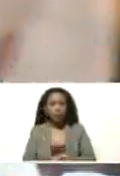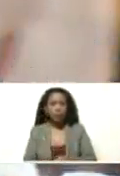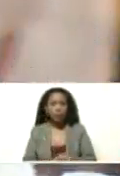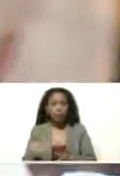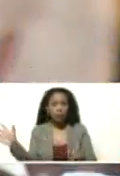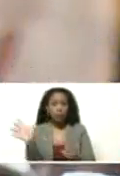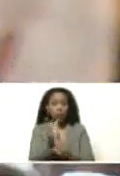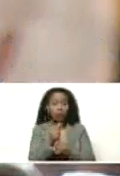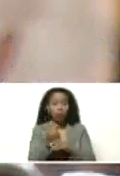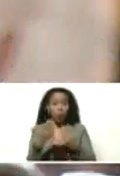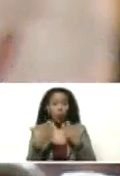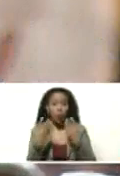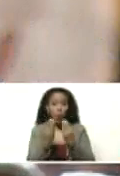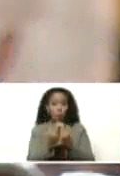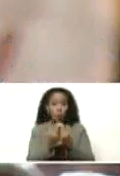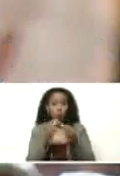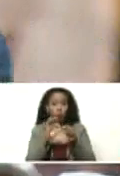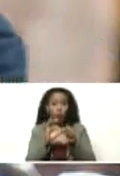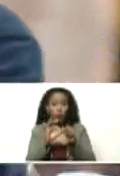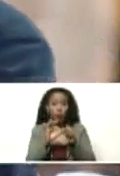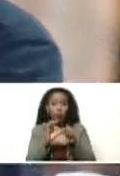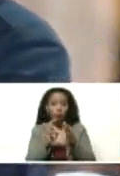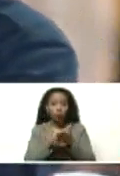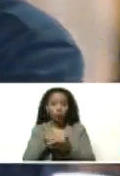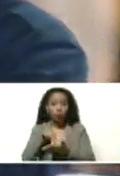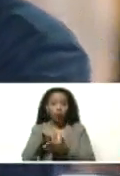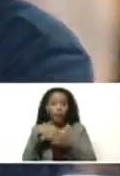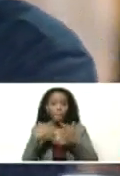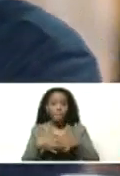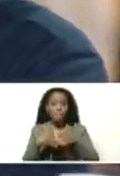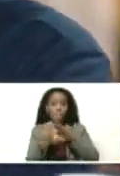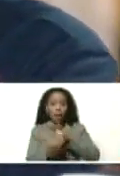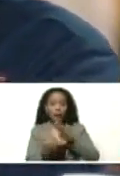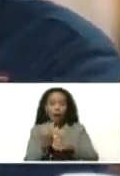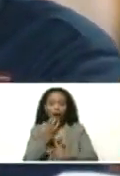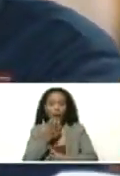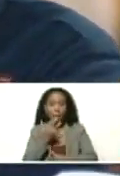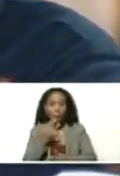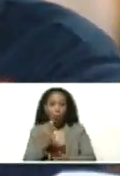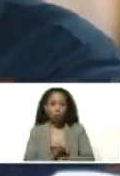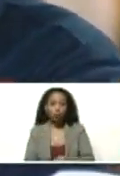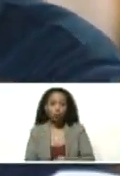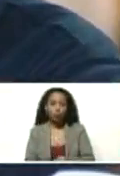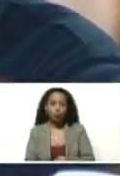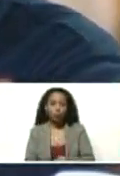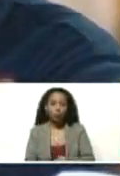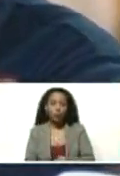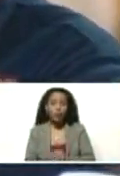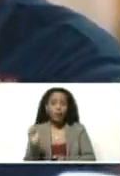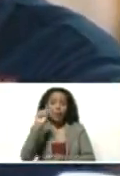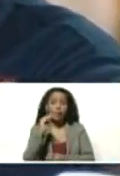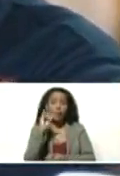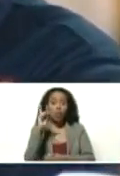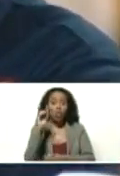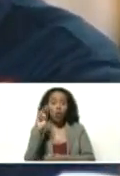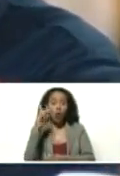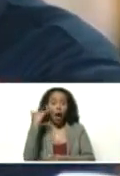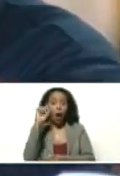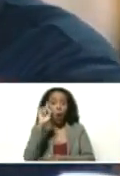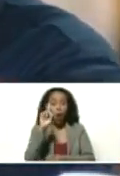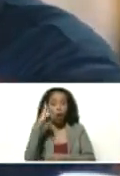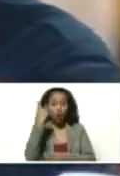lograron unirse para levantar las empresas básicas, presidente. Por ejemplo, lo que es Sidor tenía una sola planta.